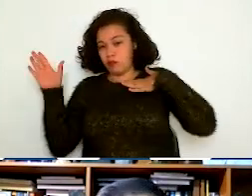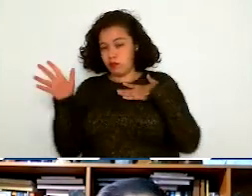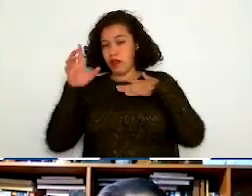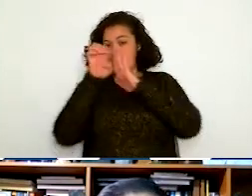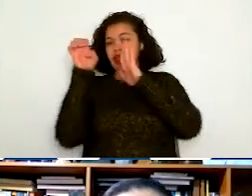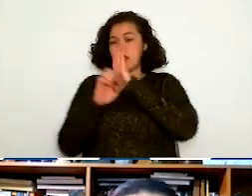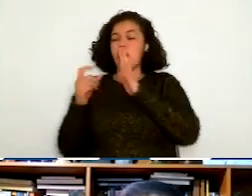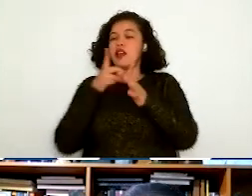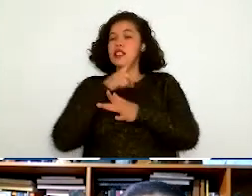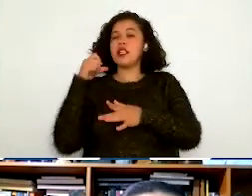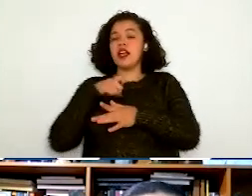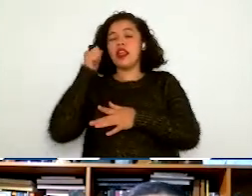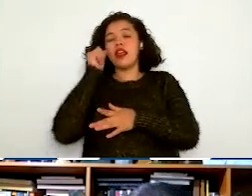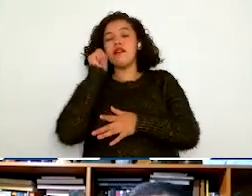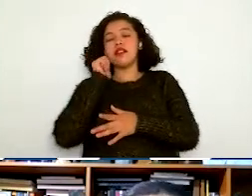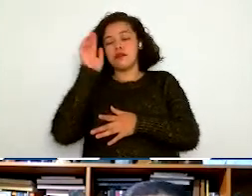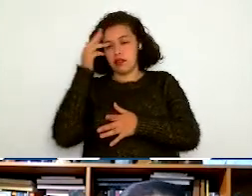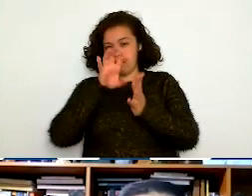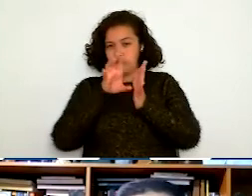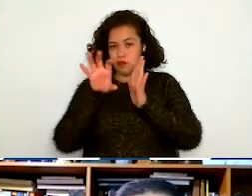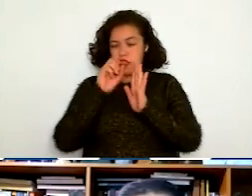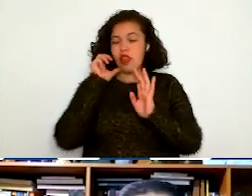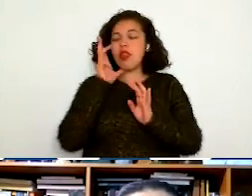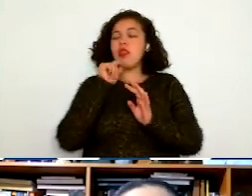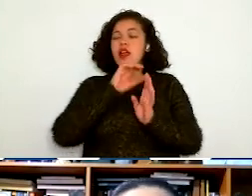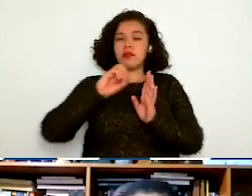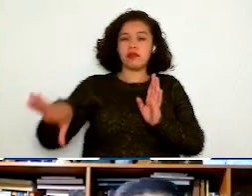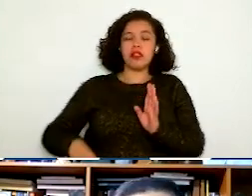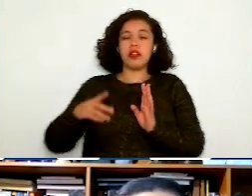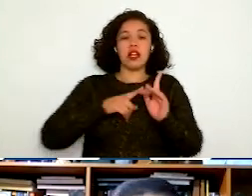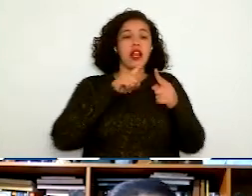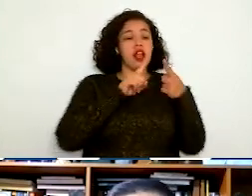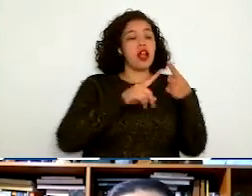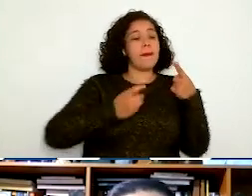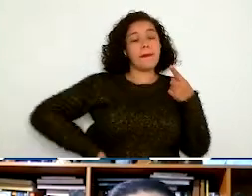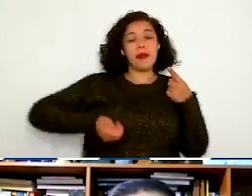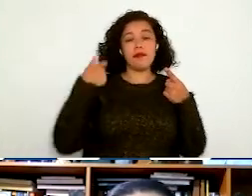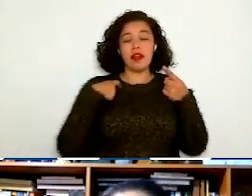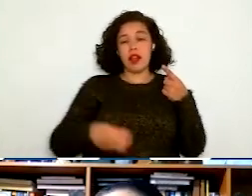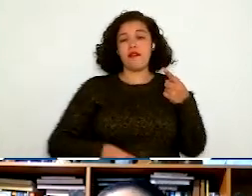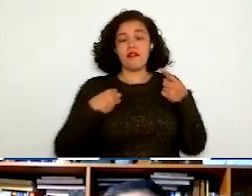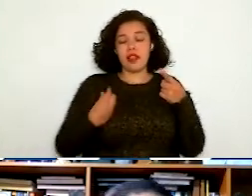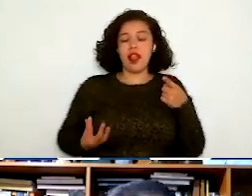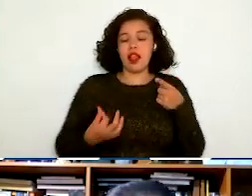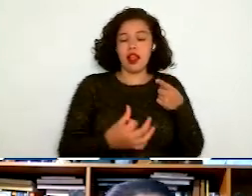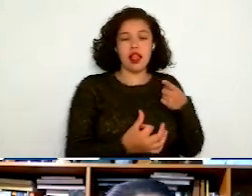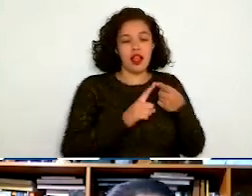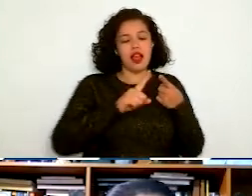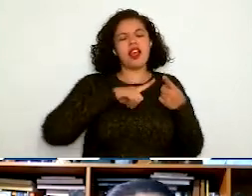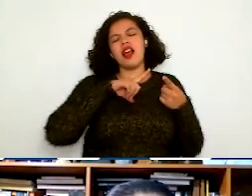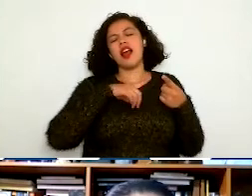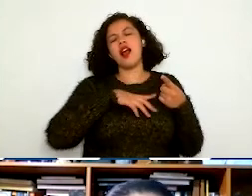ético. Porque recuerden la primer vertiente, nuestra idea es mejorar la calidad de vida de las personas y de la sociedad en